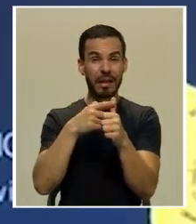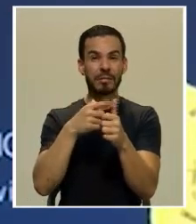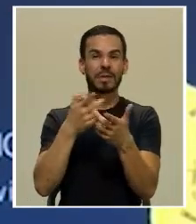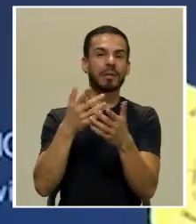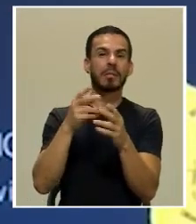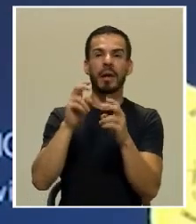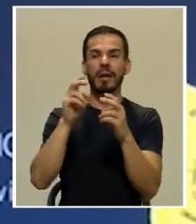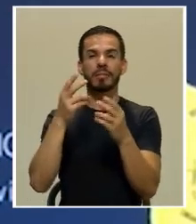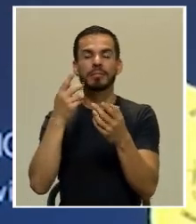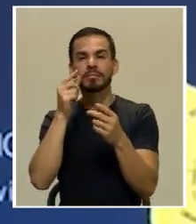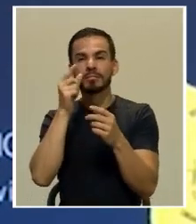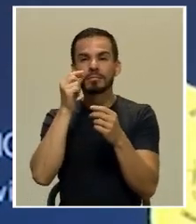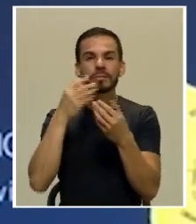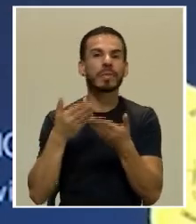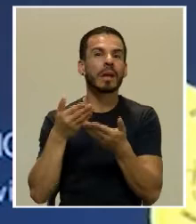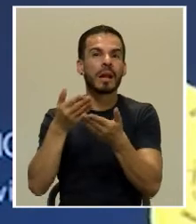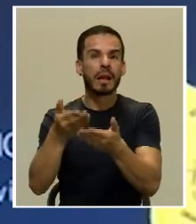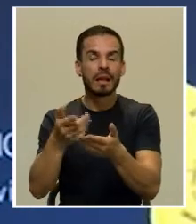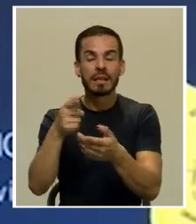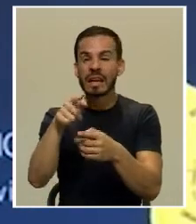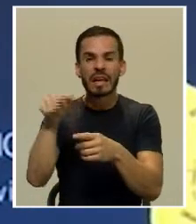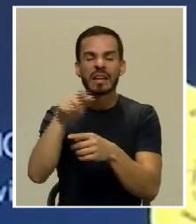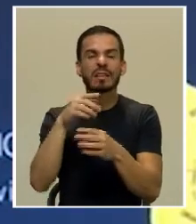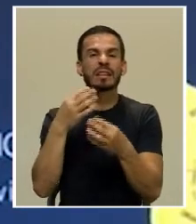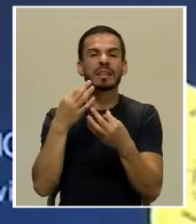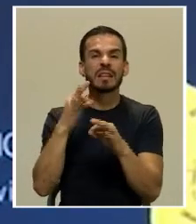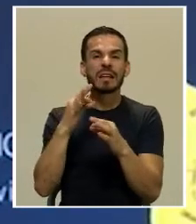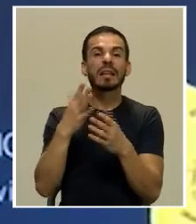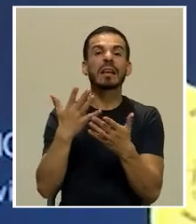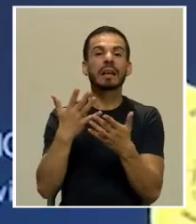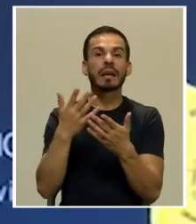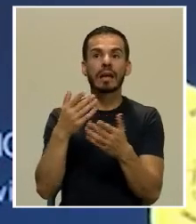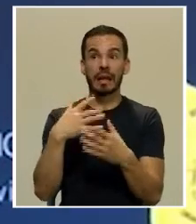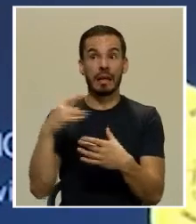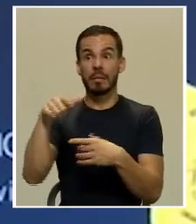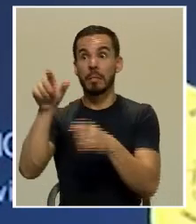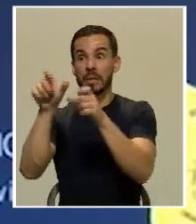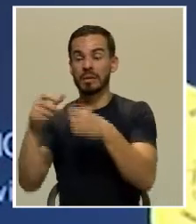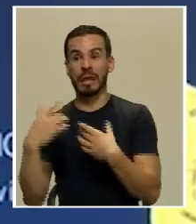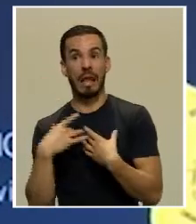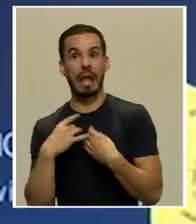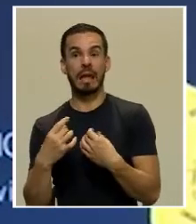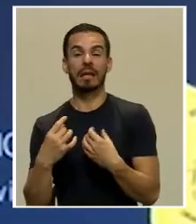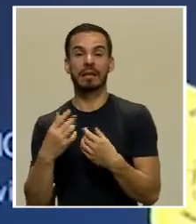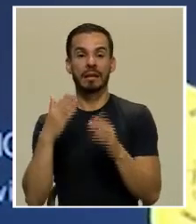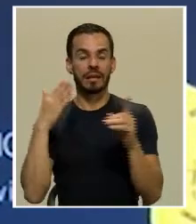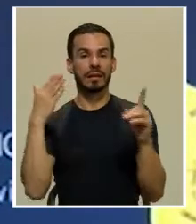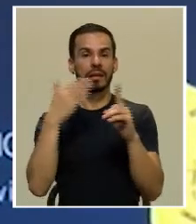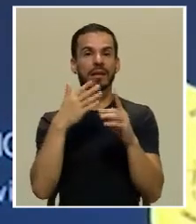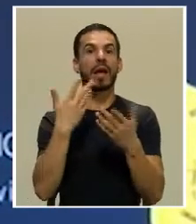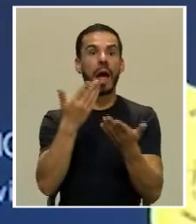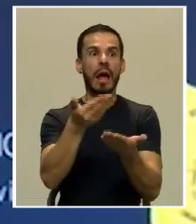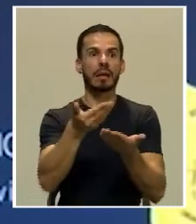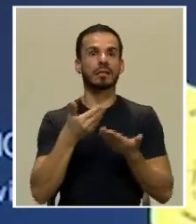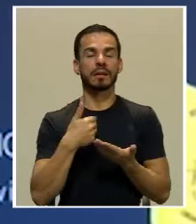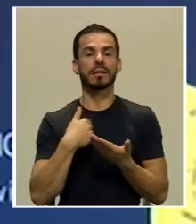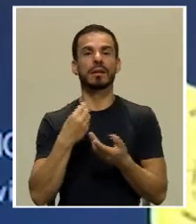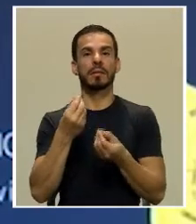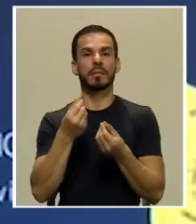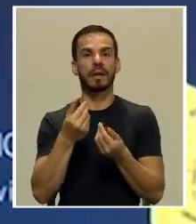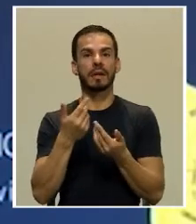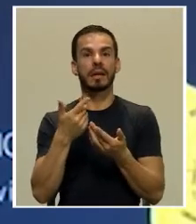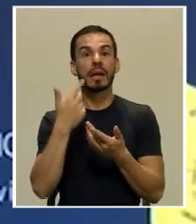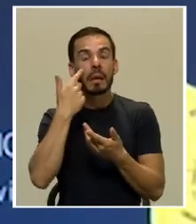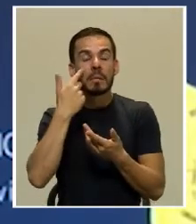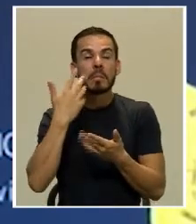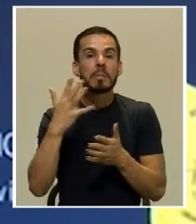que enlazan. Obviamente lo que pretenden es generar interés en la víctima dirigido a obtener un